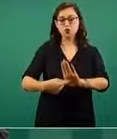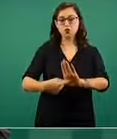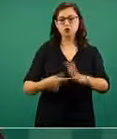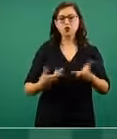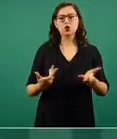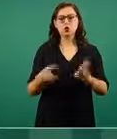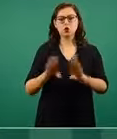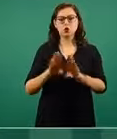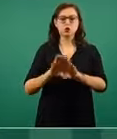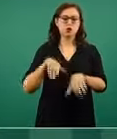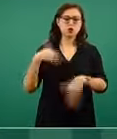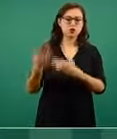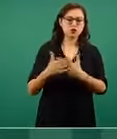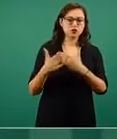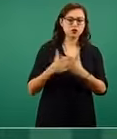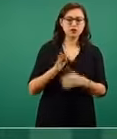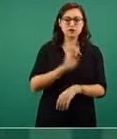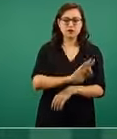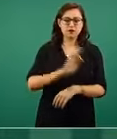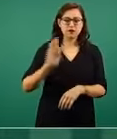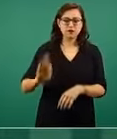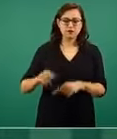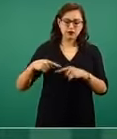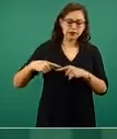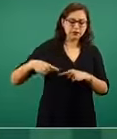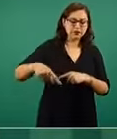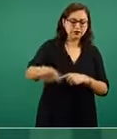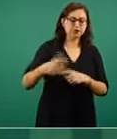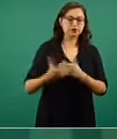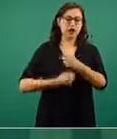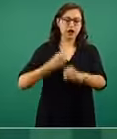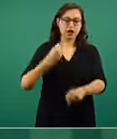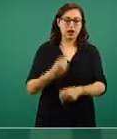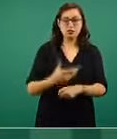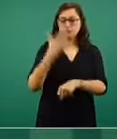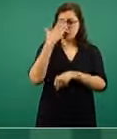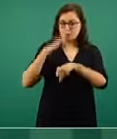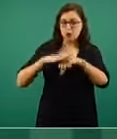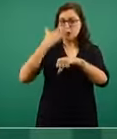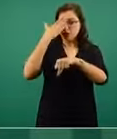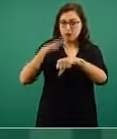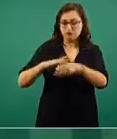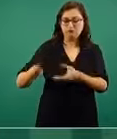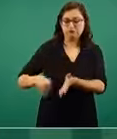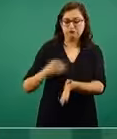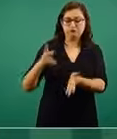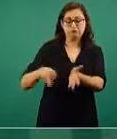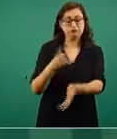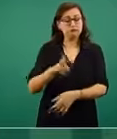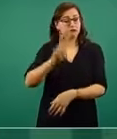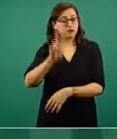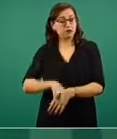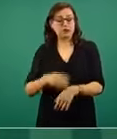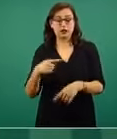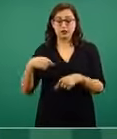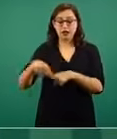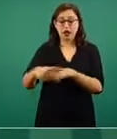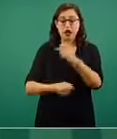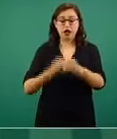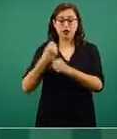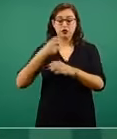las conmemoraciones de este año tan singular y de profundo significado para todas y todos los mexicanos.